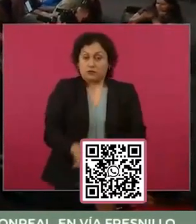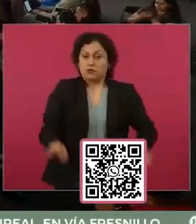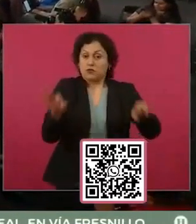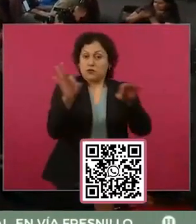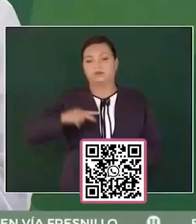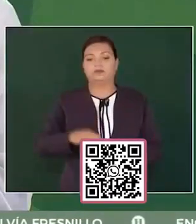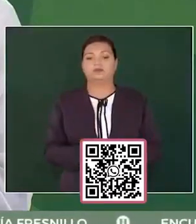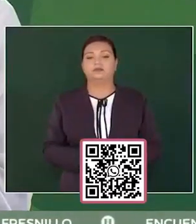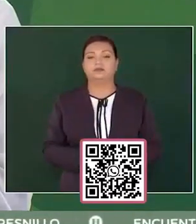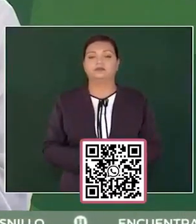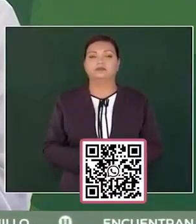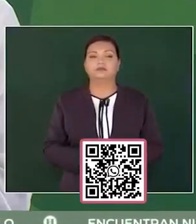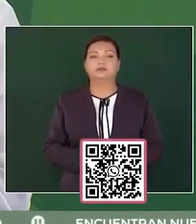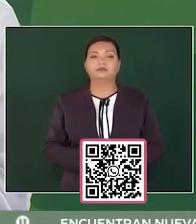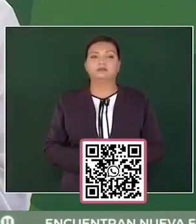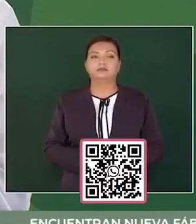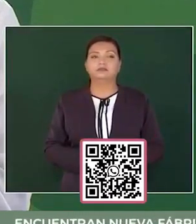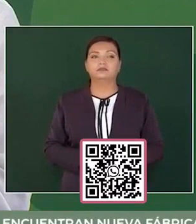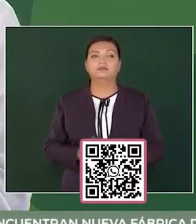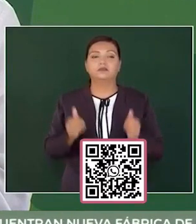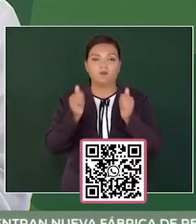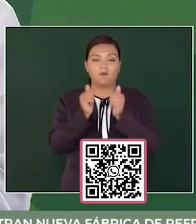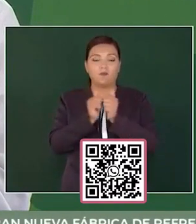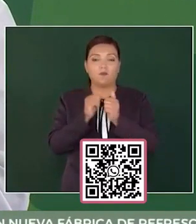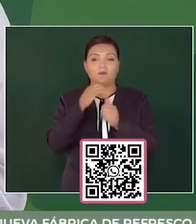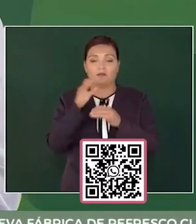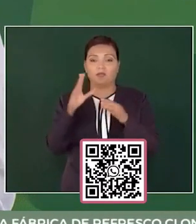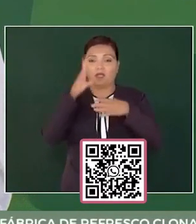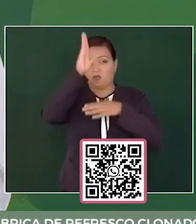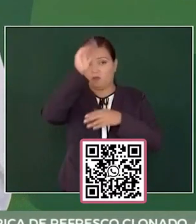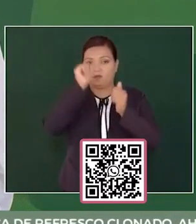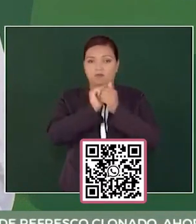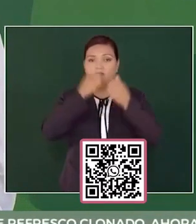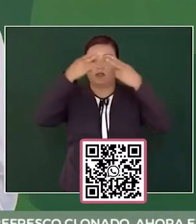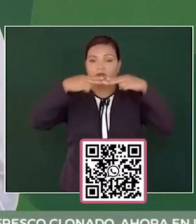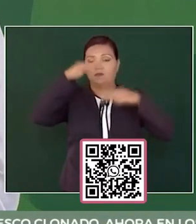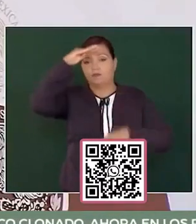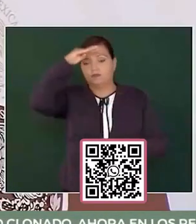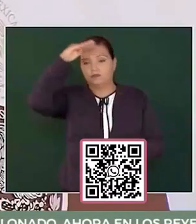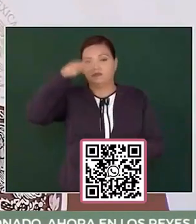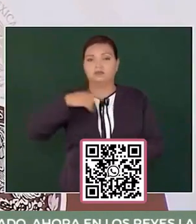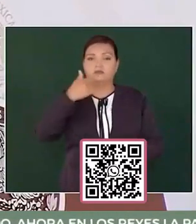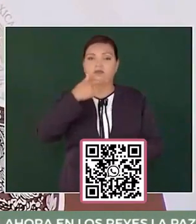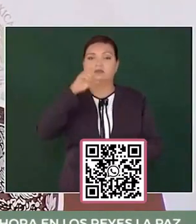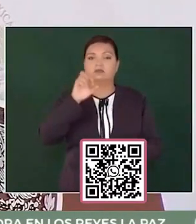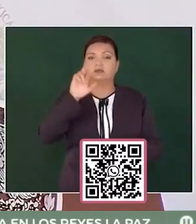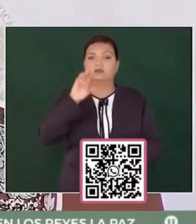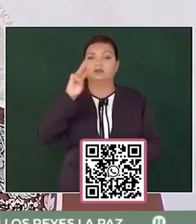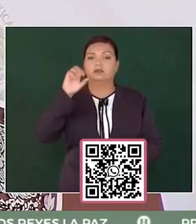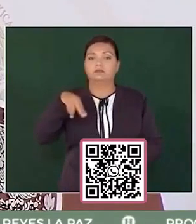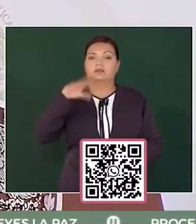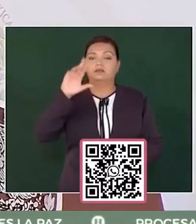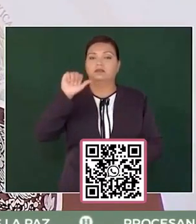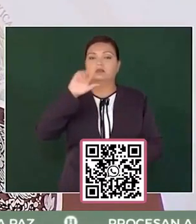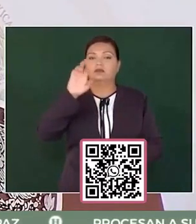es seguridad nacional, cuando la Constitución le otorga esa facultad al Congreso de la